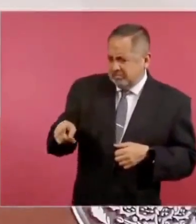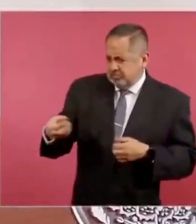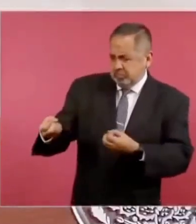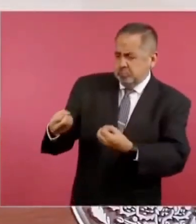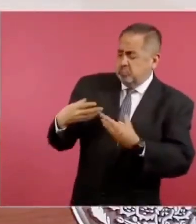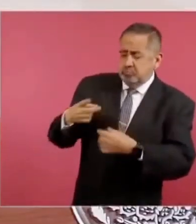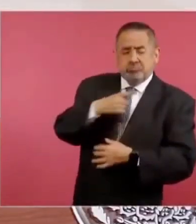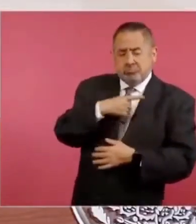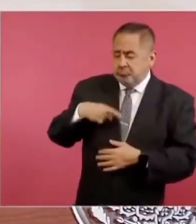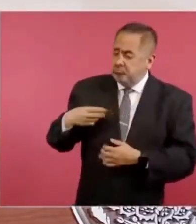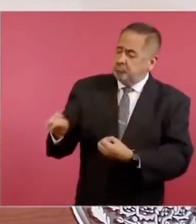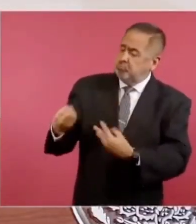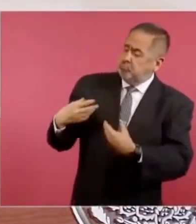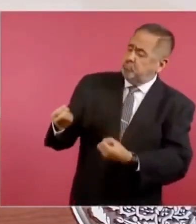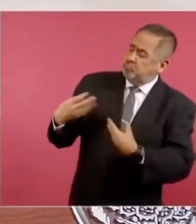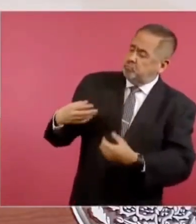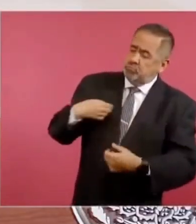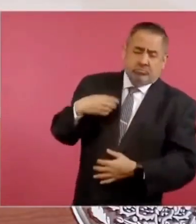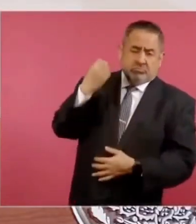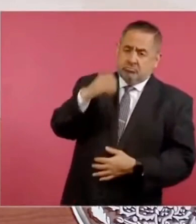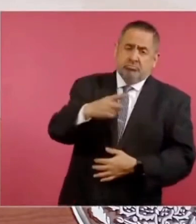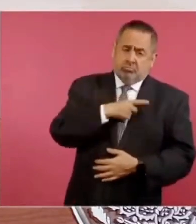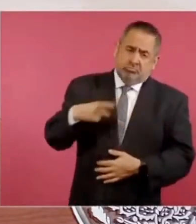enriquecer a extranjeros